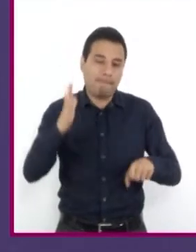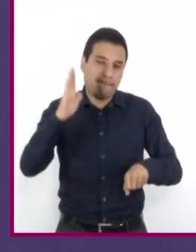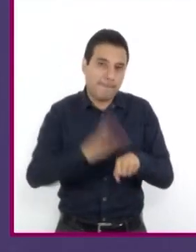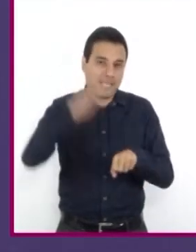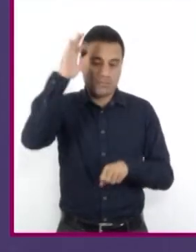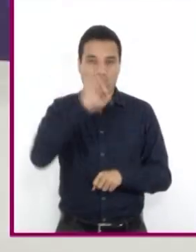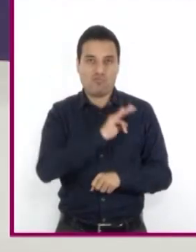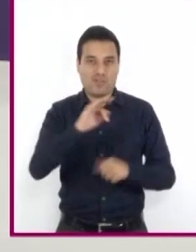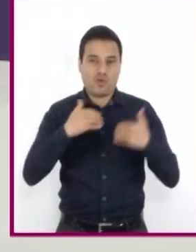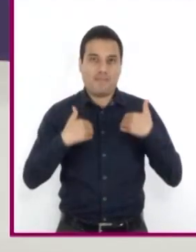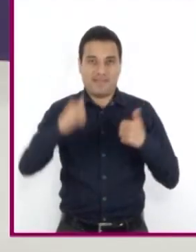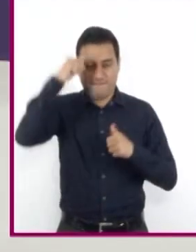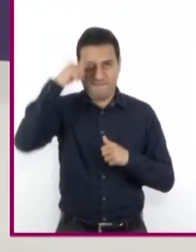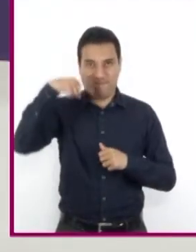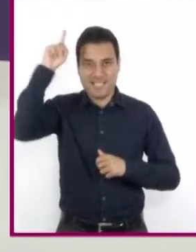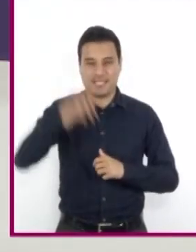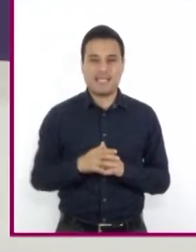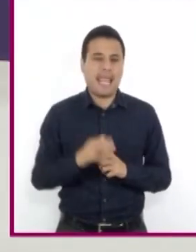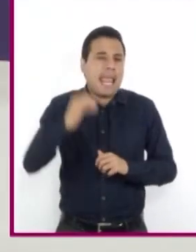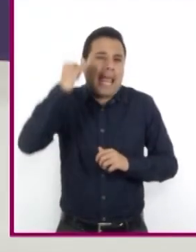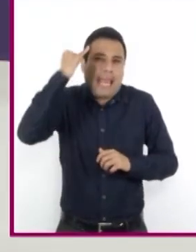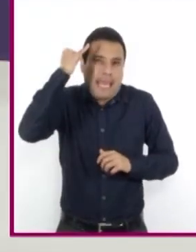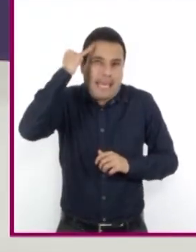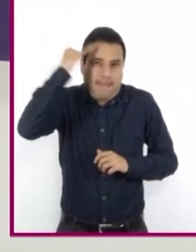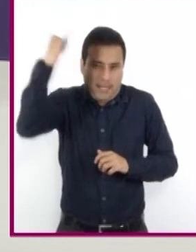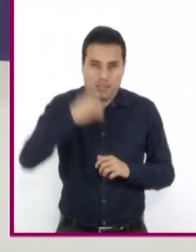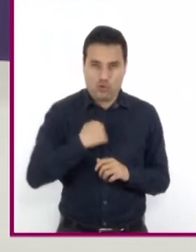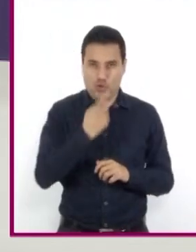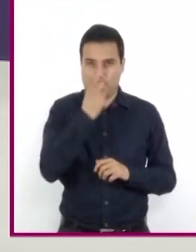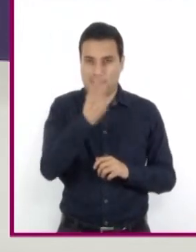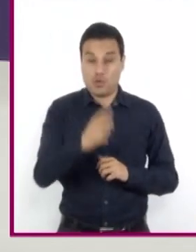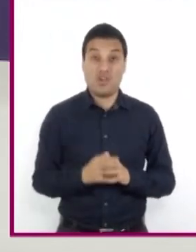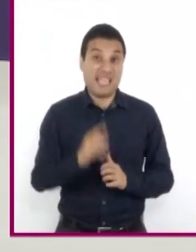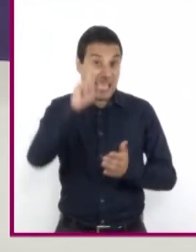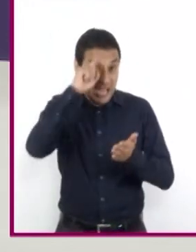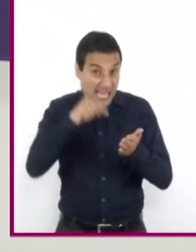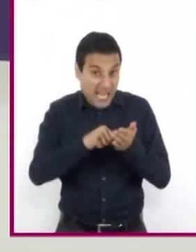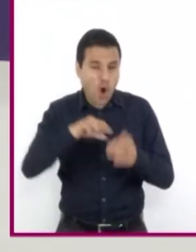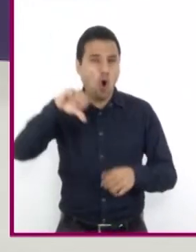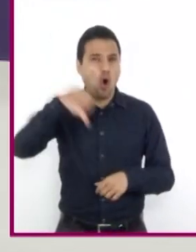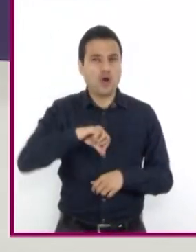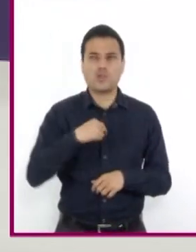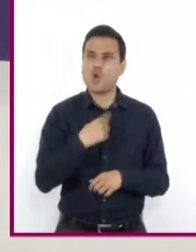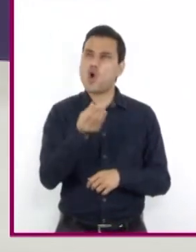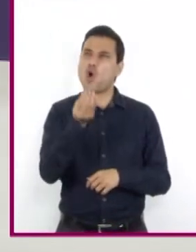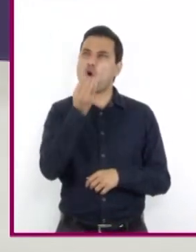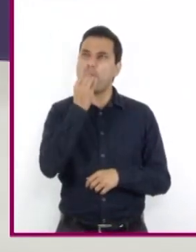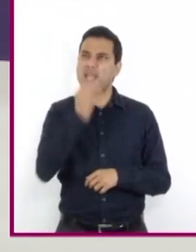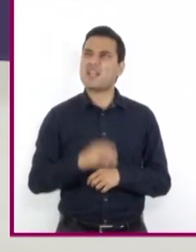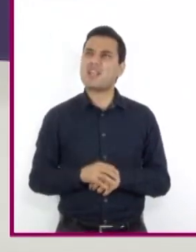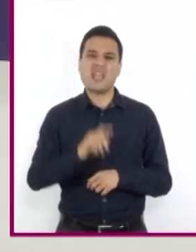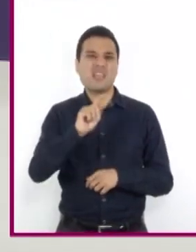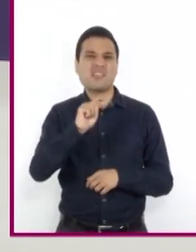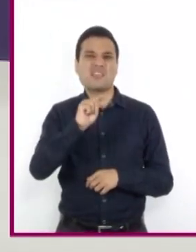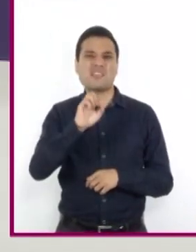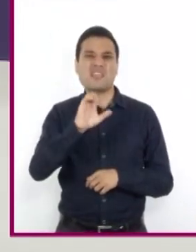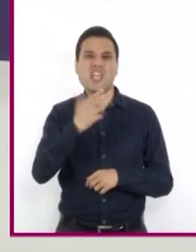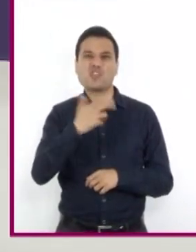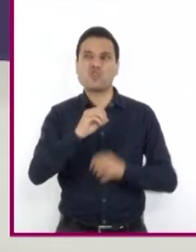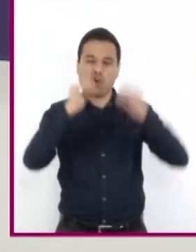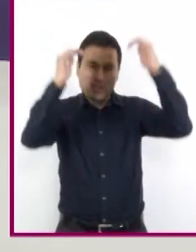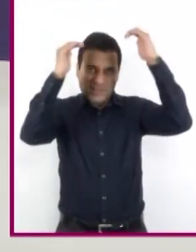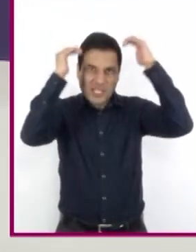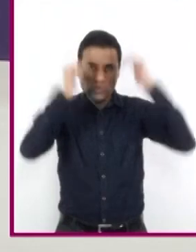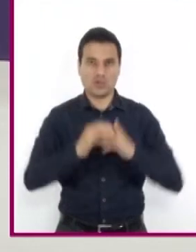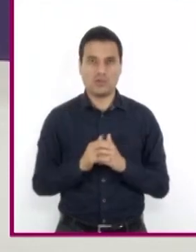expresiones. Imagínense decir Creo que hoy voy a comer techo cuando no puedes dormir.